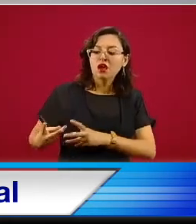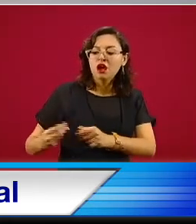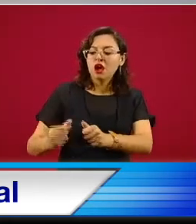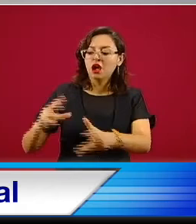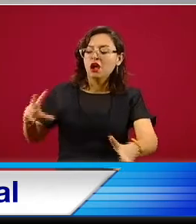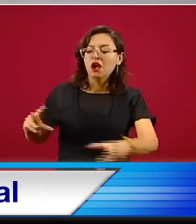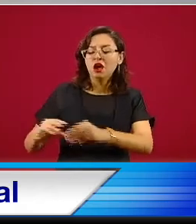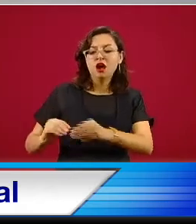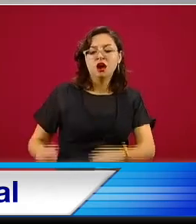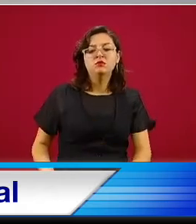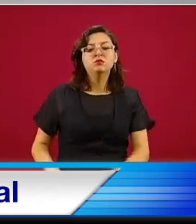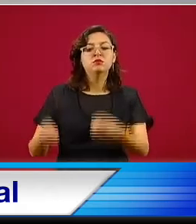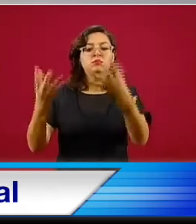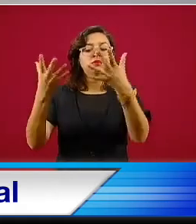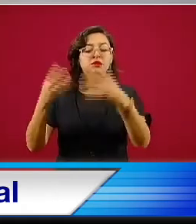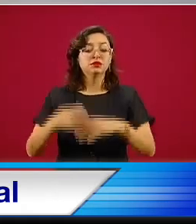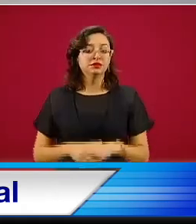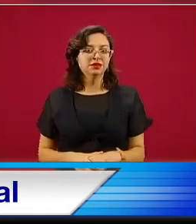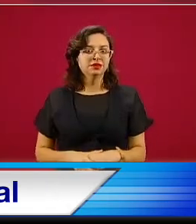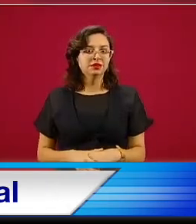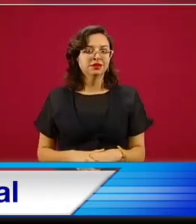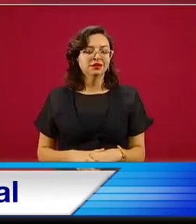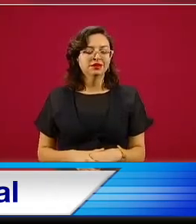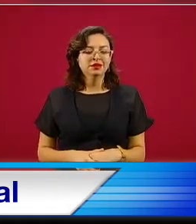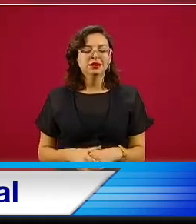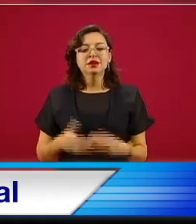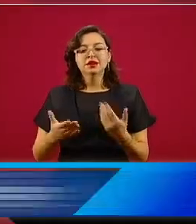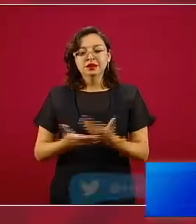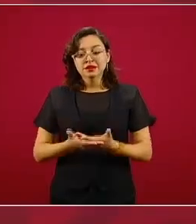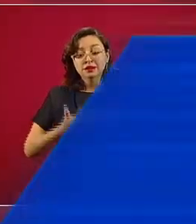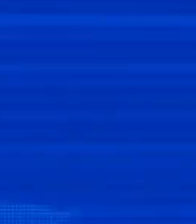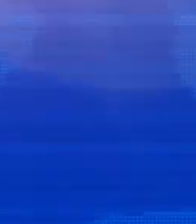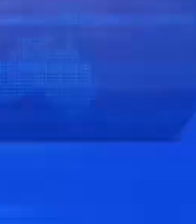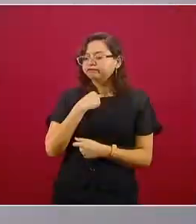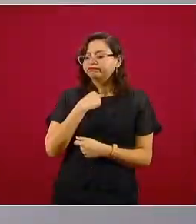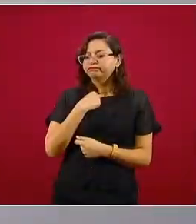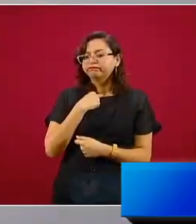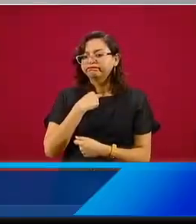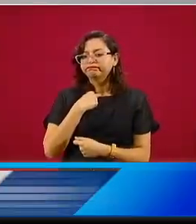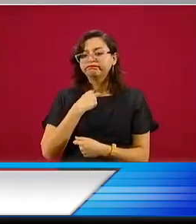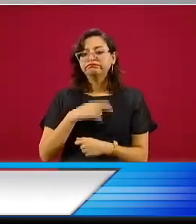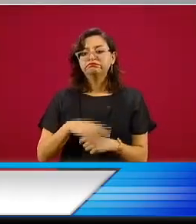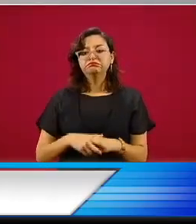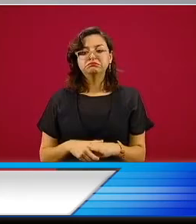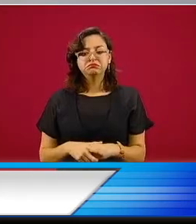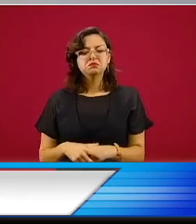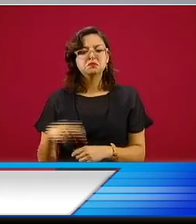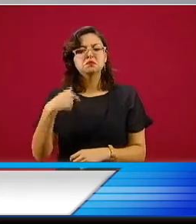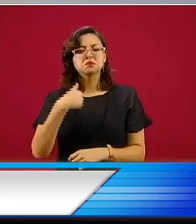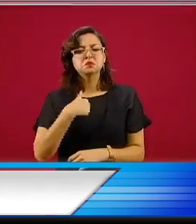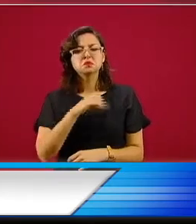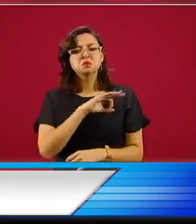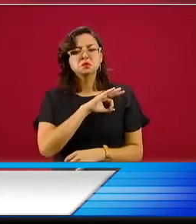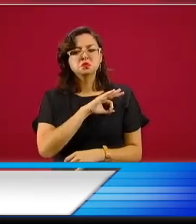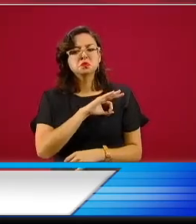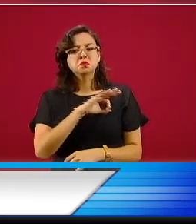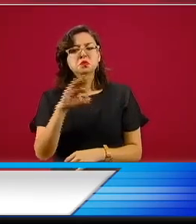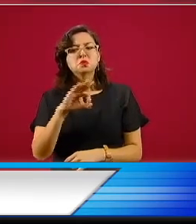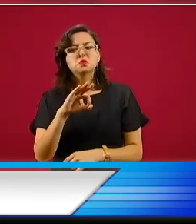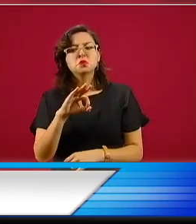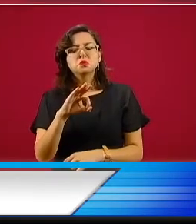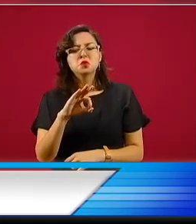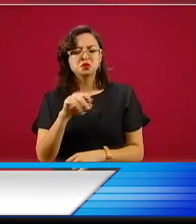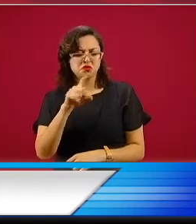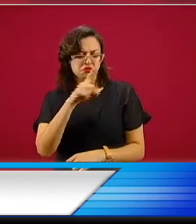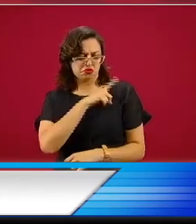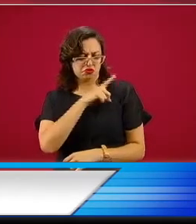entregados en pueblos mineros y escuelas de municipios pobres en el país. Camas en hospitales. El presidente